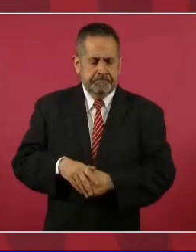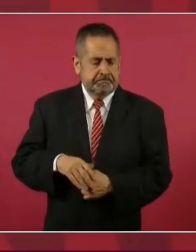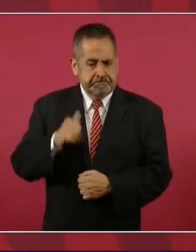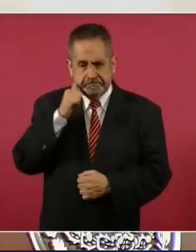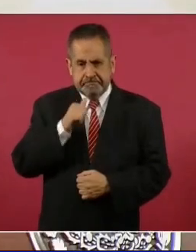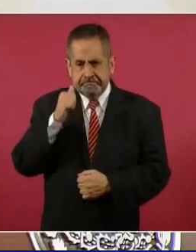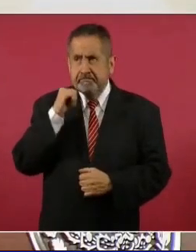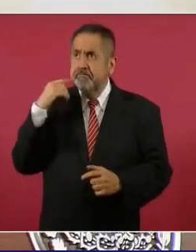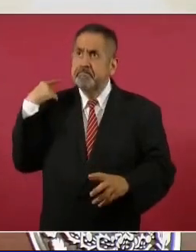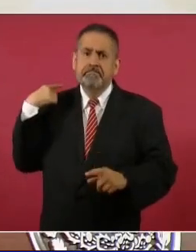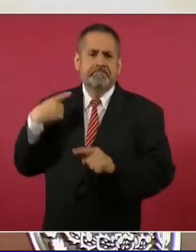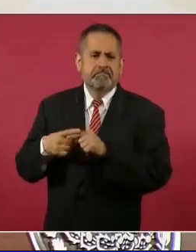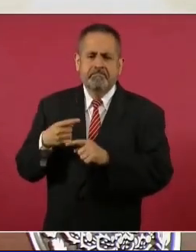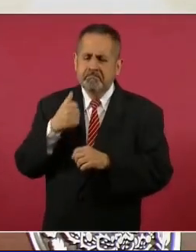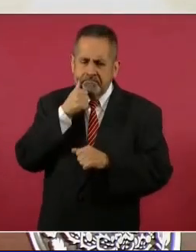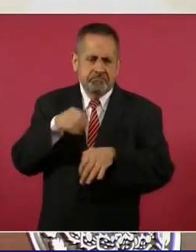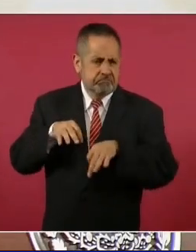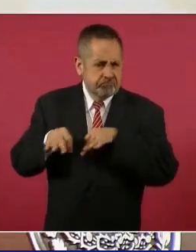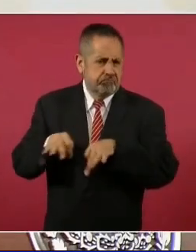he trabajado mucho